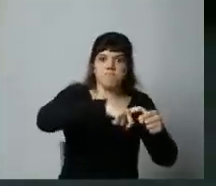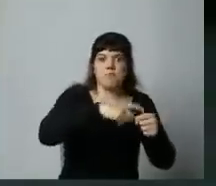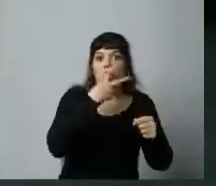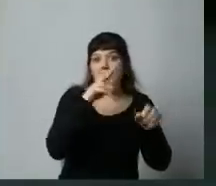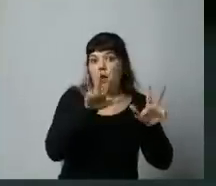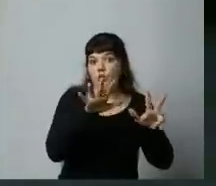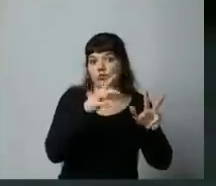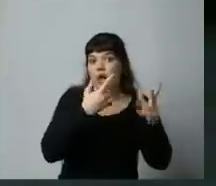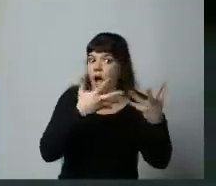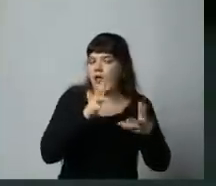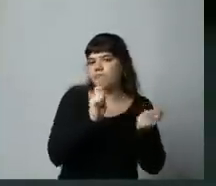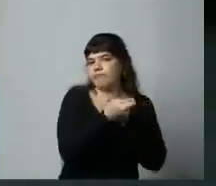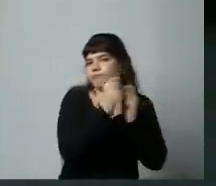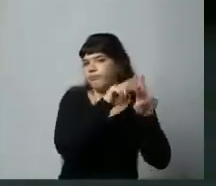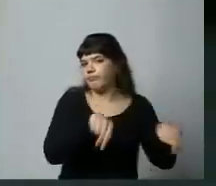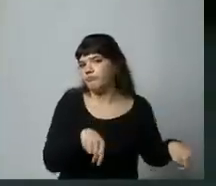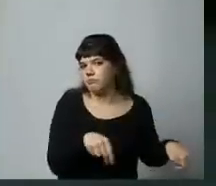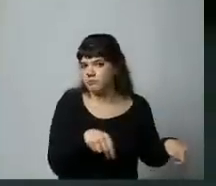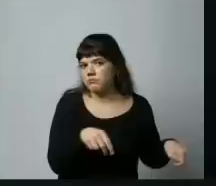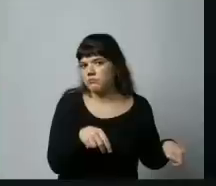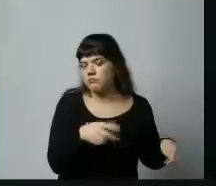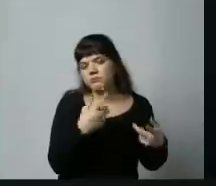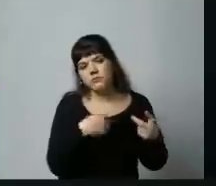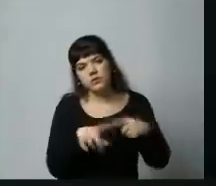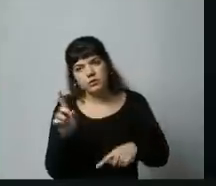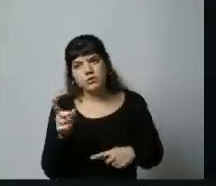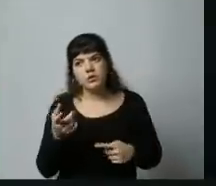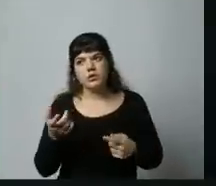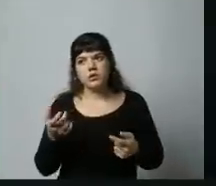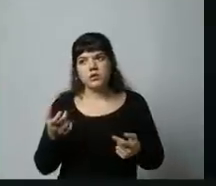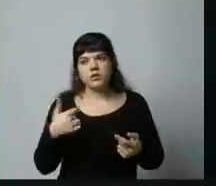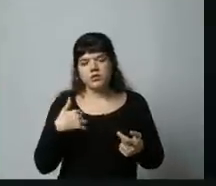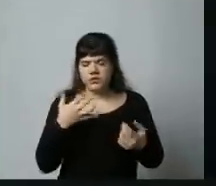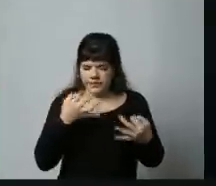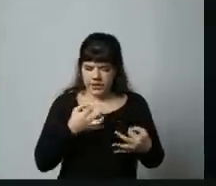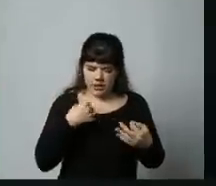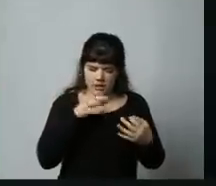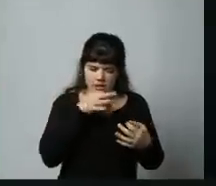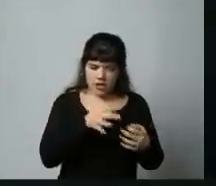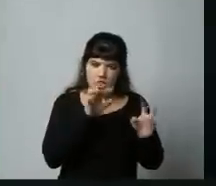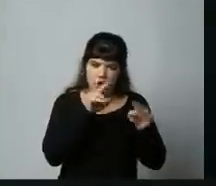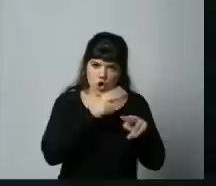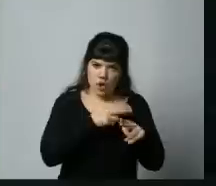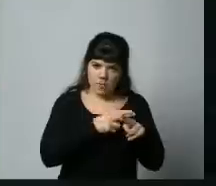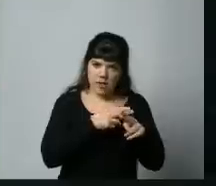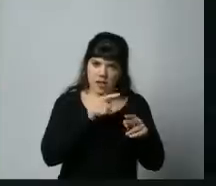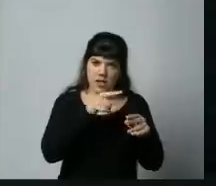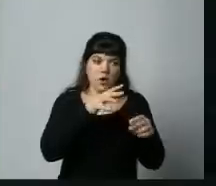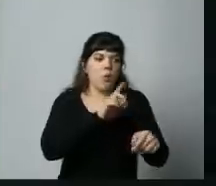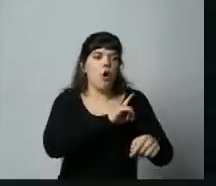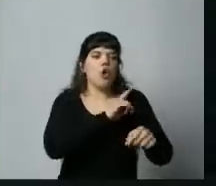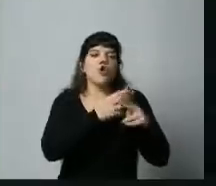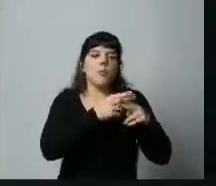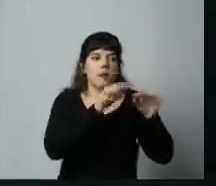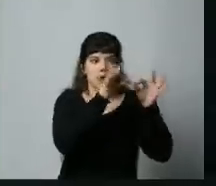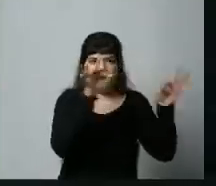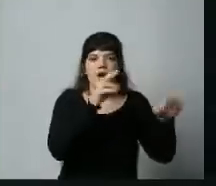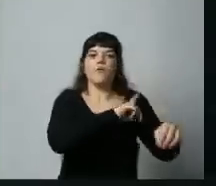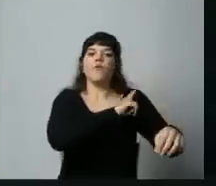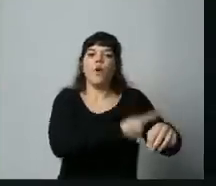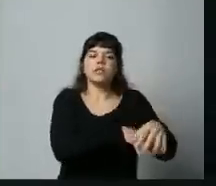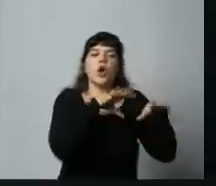proscripto También estamos hablando quiero decir bien el nombre fuerza compromiso Social es